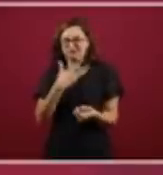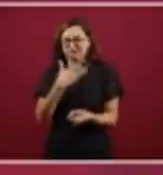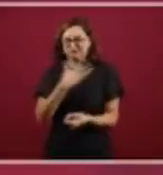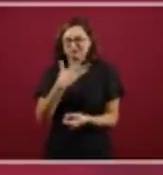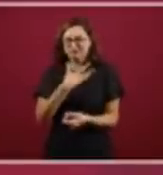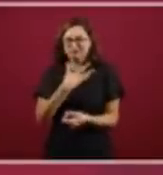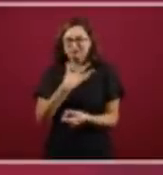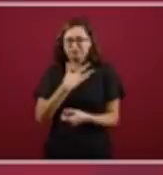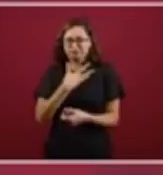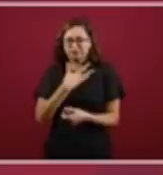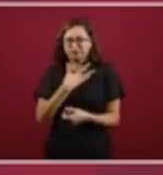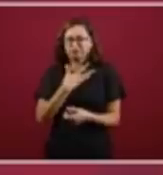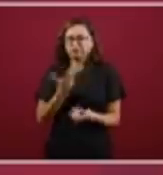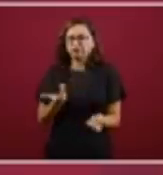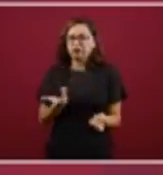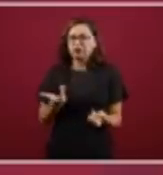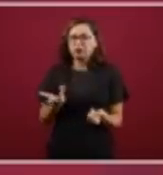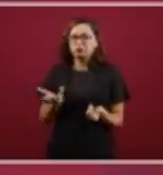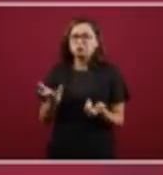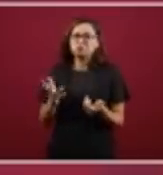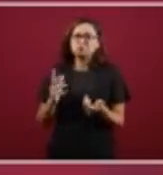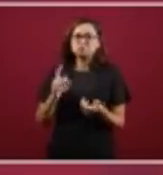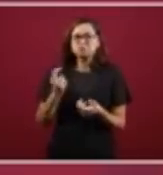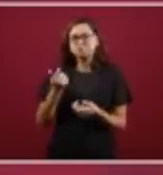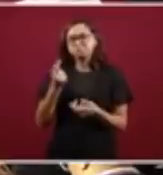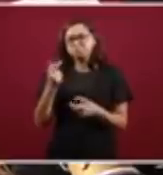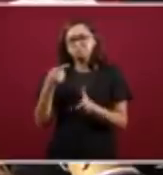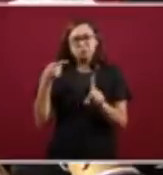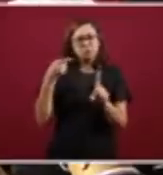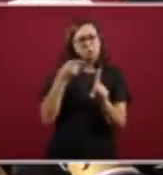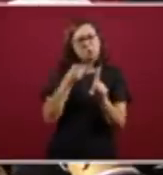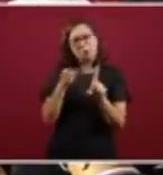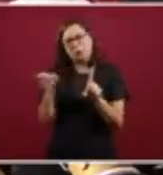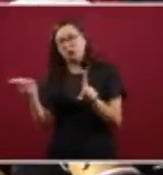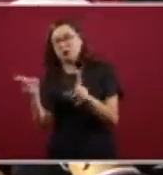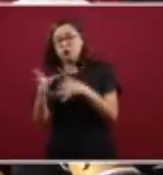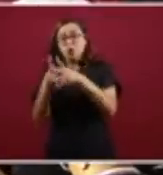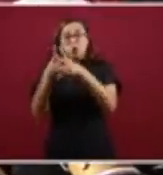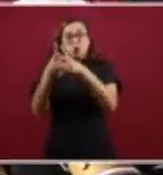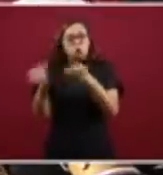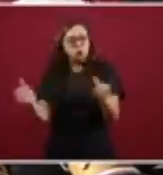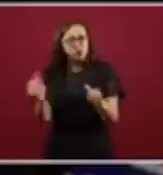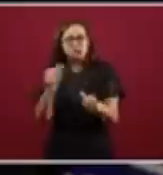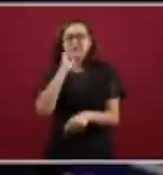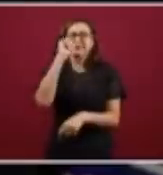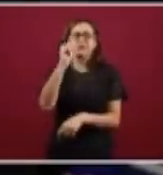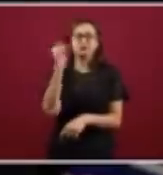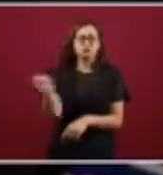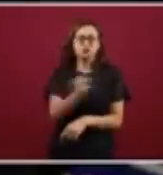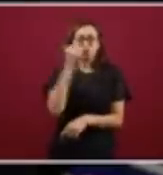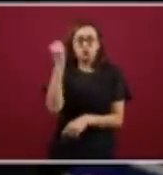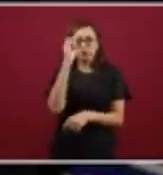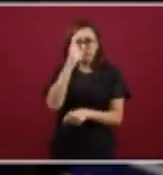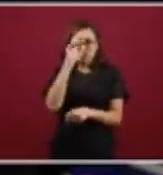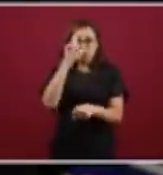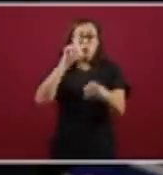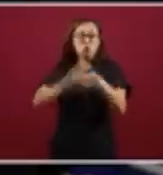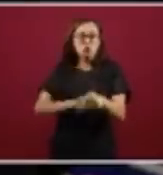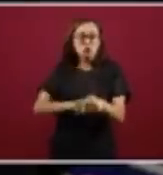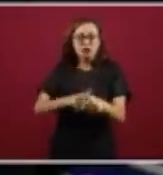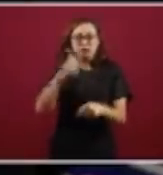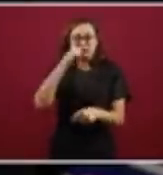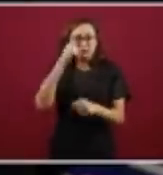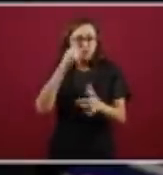no desapareció, afortunadamente, porque la cultura no desaparece y gracias a la cultura nos hemos salvado